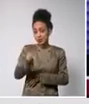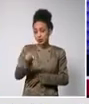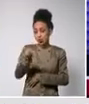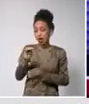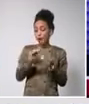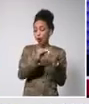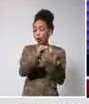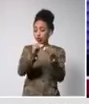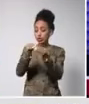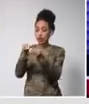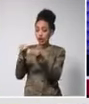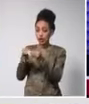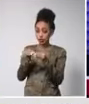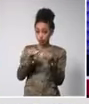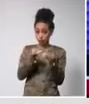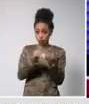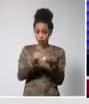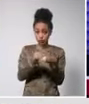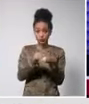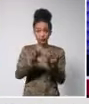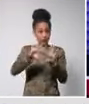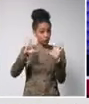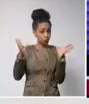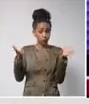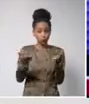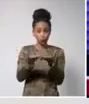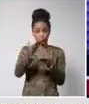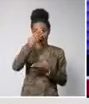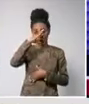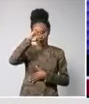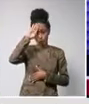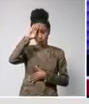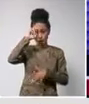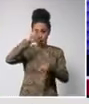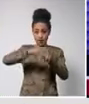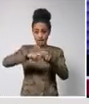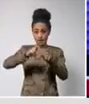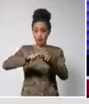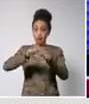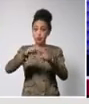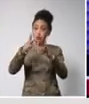contactos en todo el país, y La Habana, por el volumen,